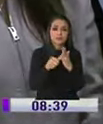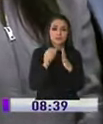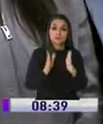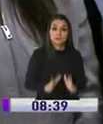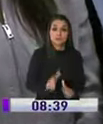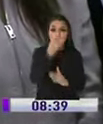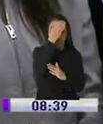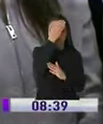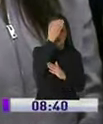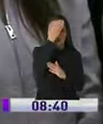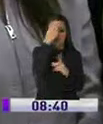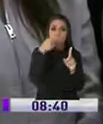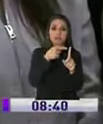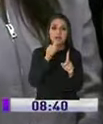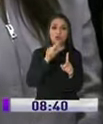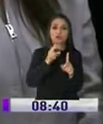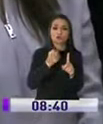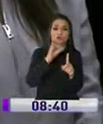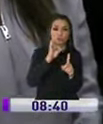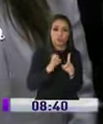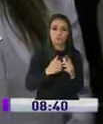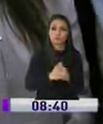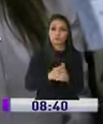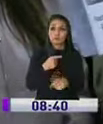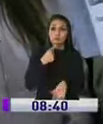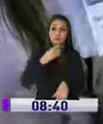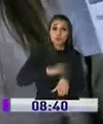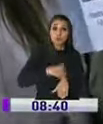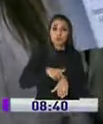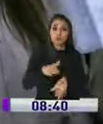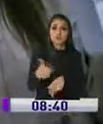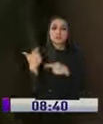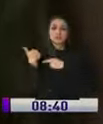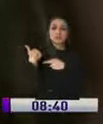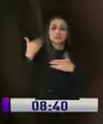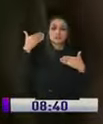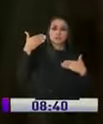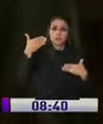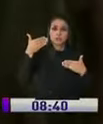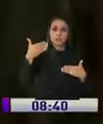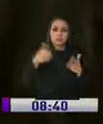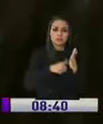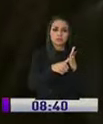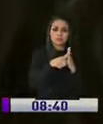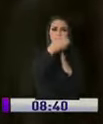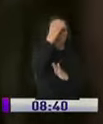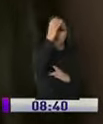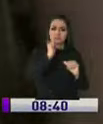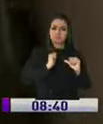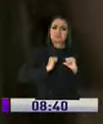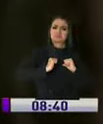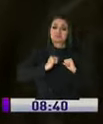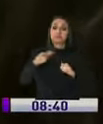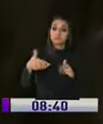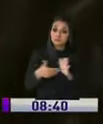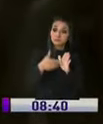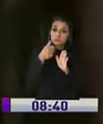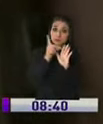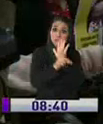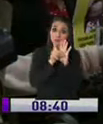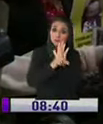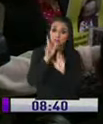asambleísta Augusto Espinosa, a quien lo acusan de ser el responsable político de la inacción del Ministerio de Educación en contra de los abusos sexuales que se han